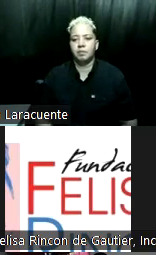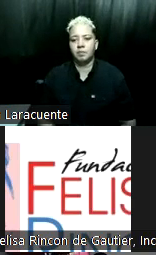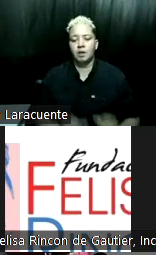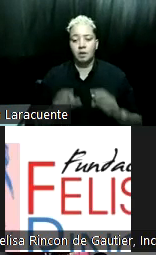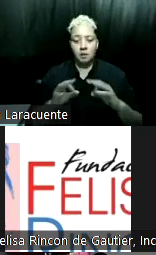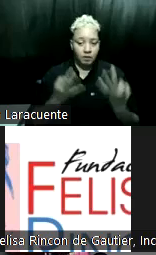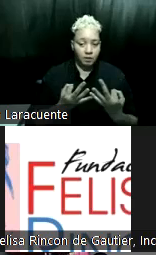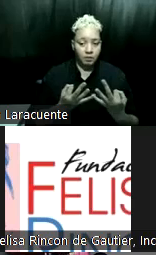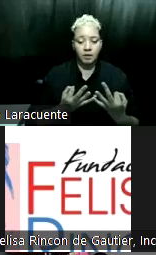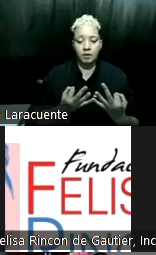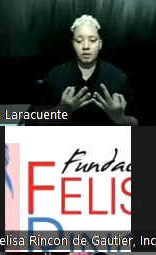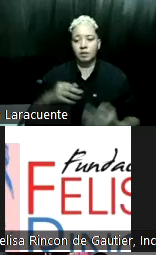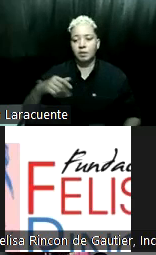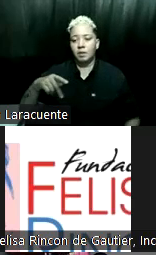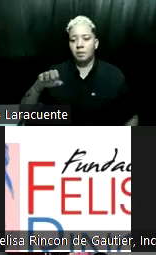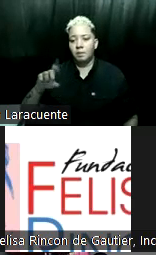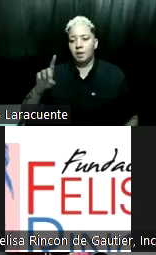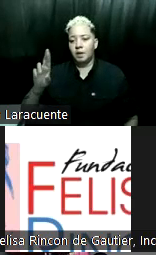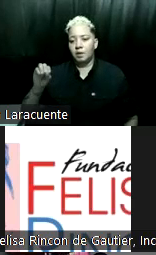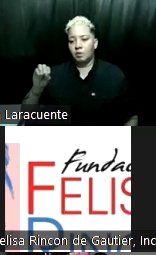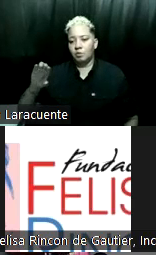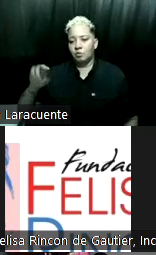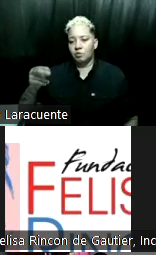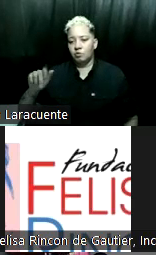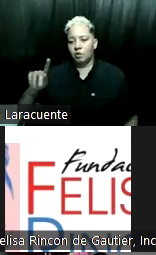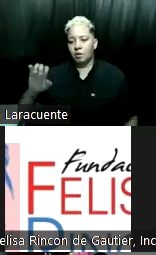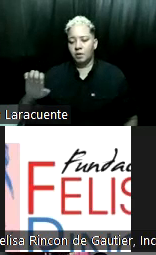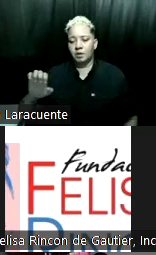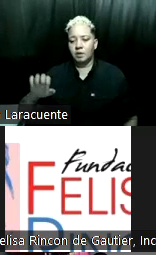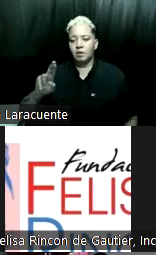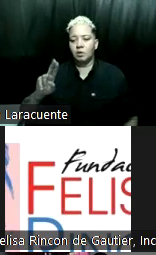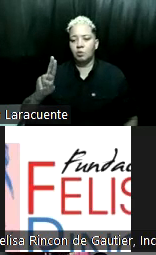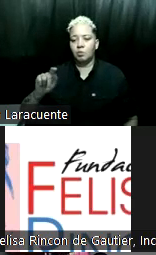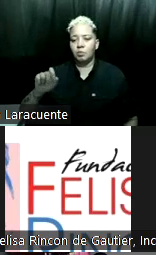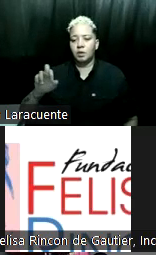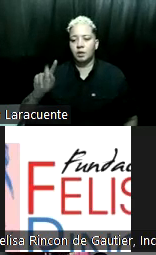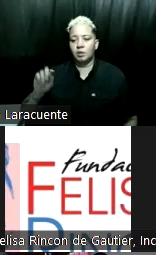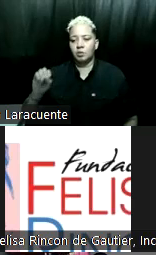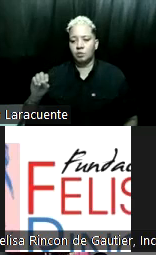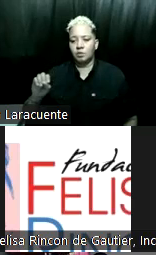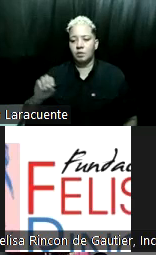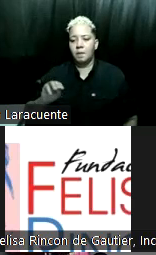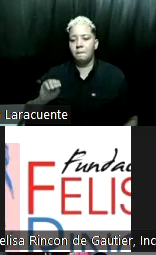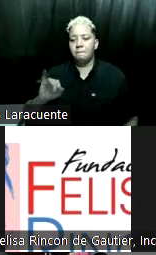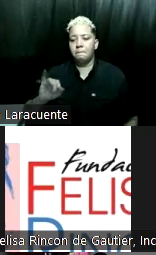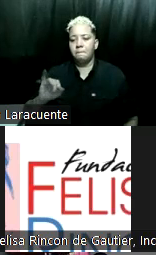los legendarios Pedro Chapé, Ruperto Herrera, Miguelito